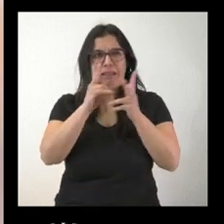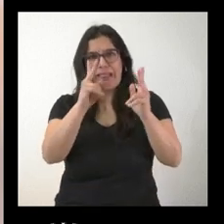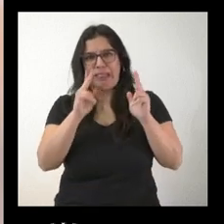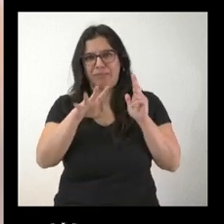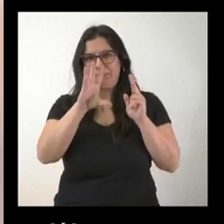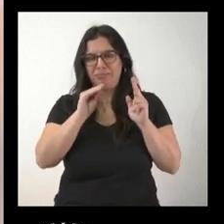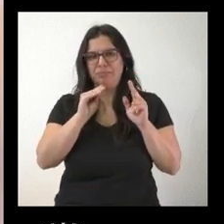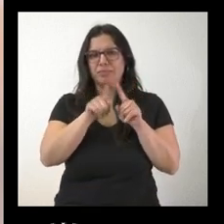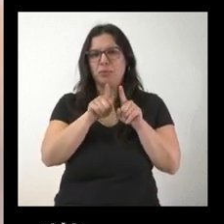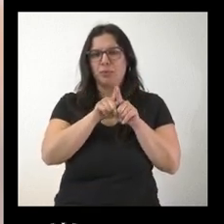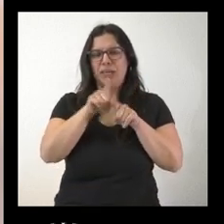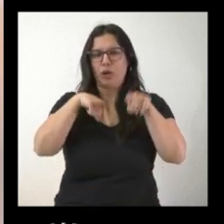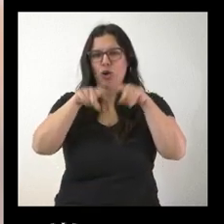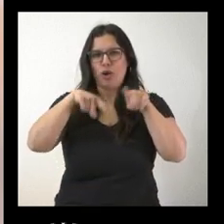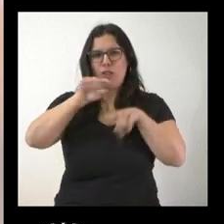ocasiones